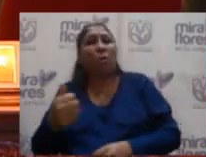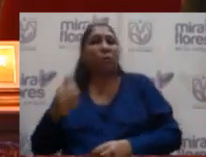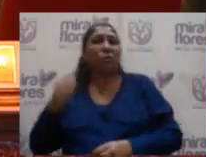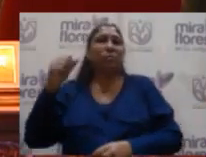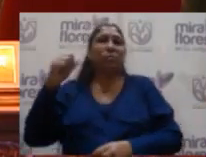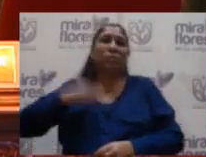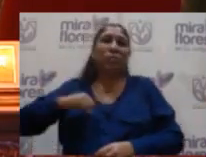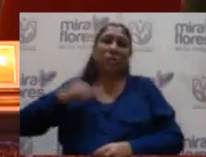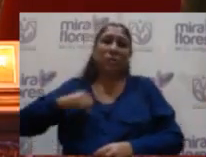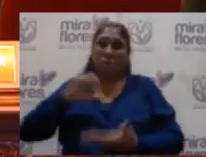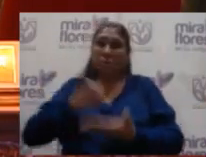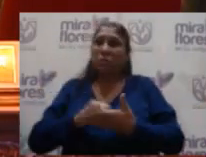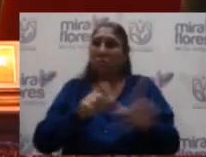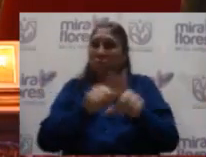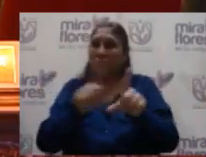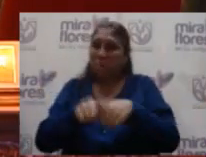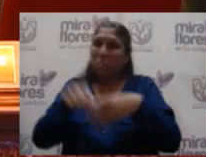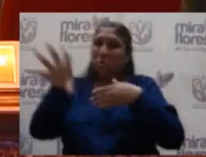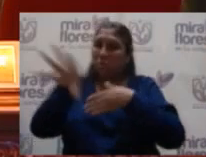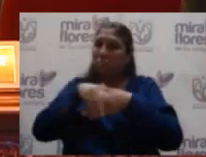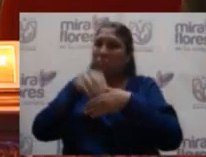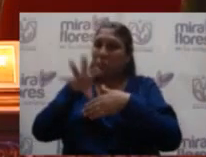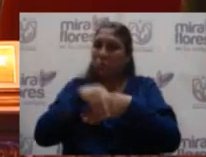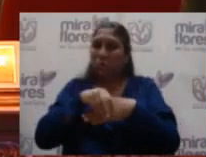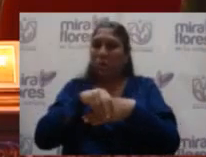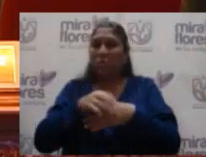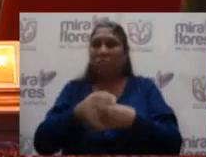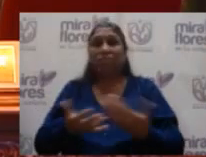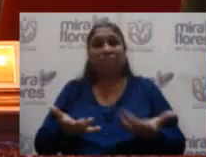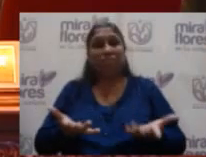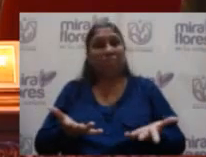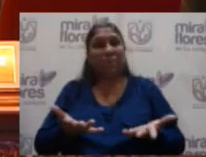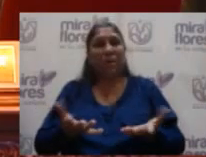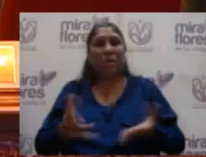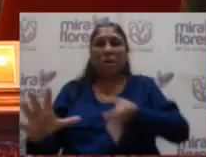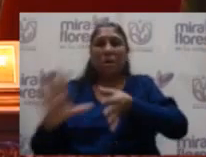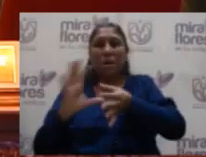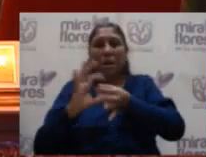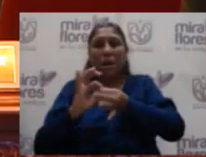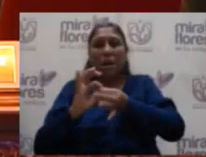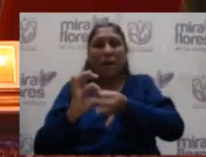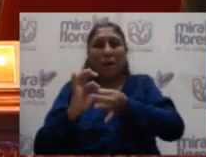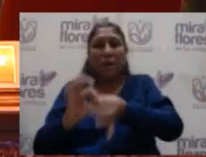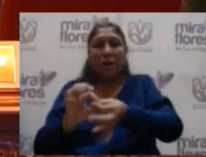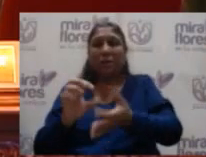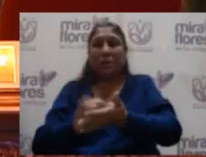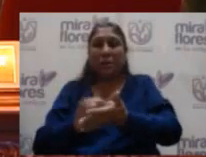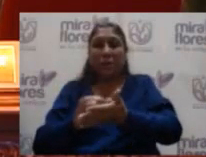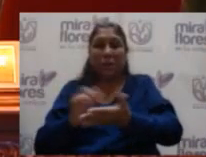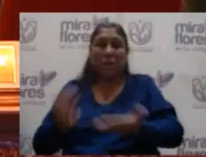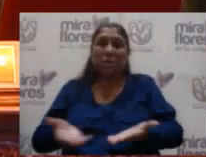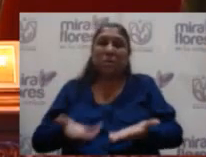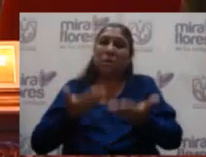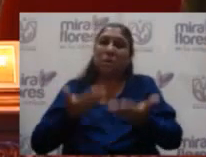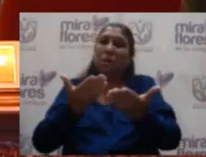también incorporarse a la red. De hecho, la alianza esta que se ha generado